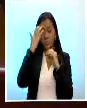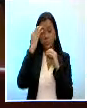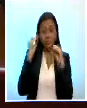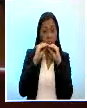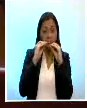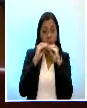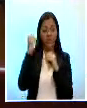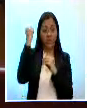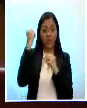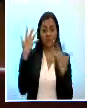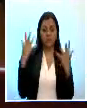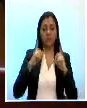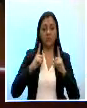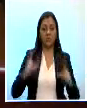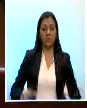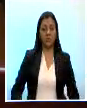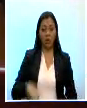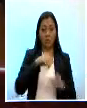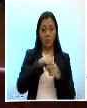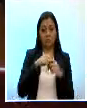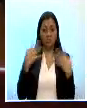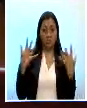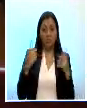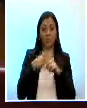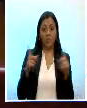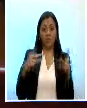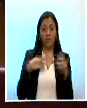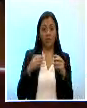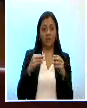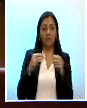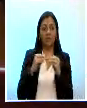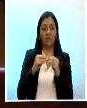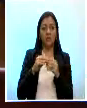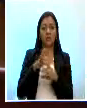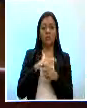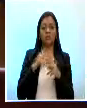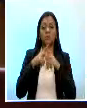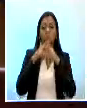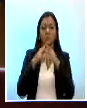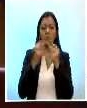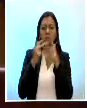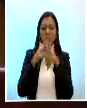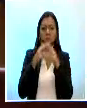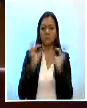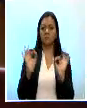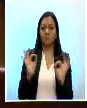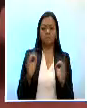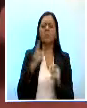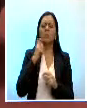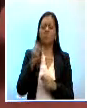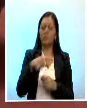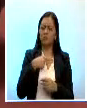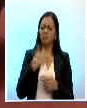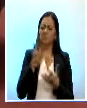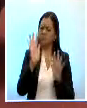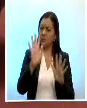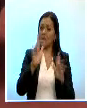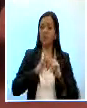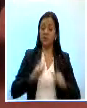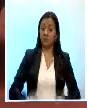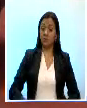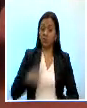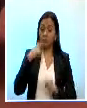tienen derecho a salud y mucho menos a los préstamos quirografarios. Pero en el caso de la salud, lo que se ha dicho es que pueden utilizar